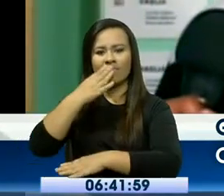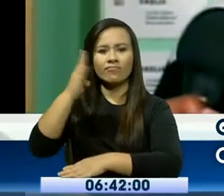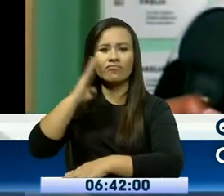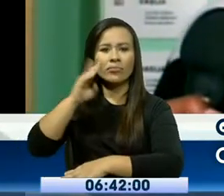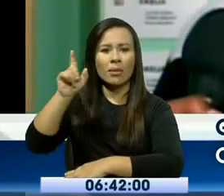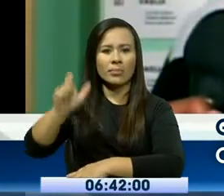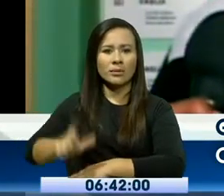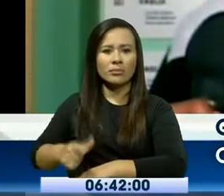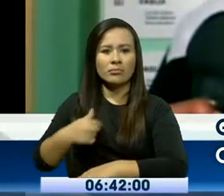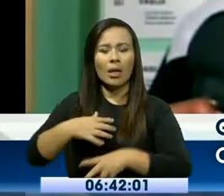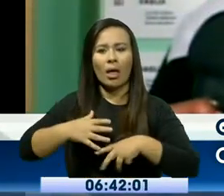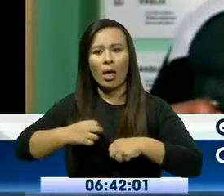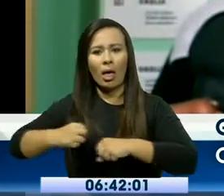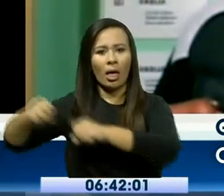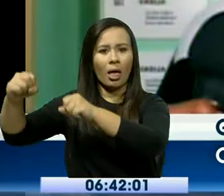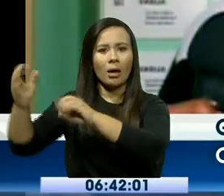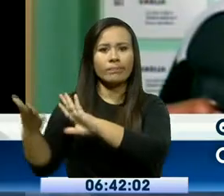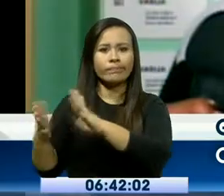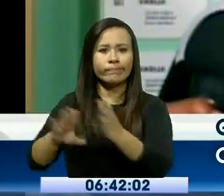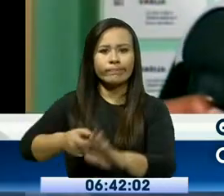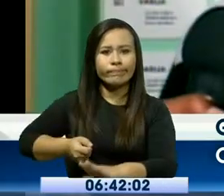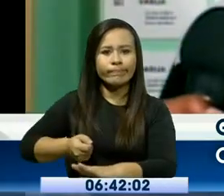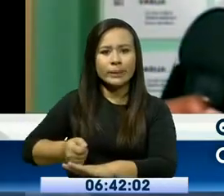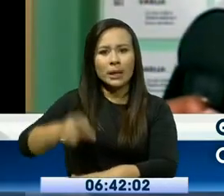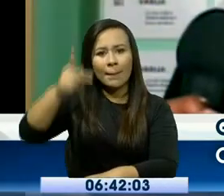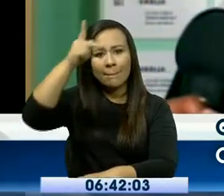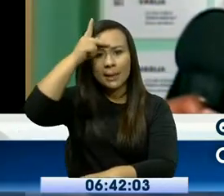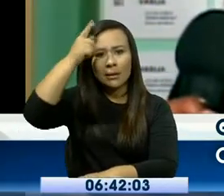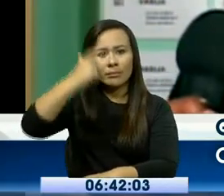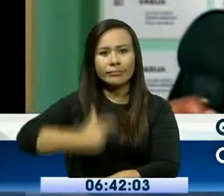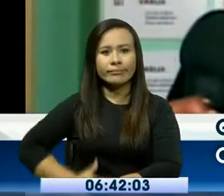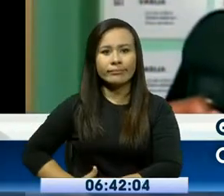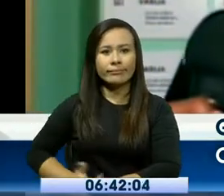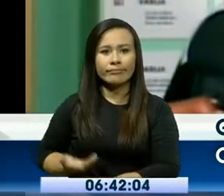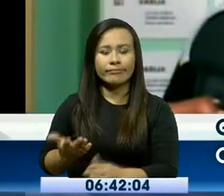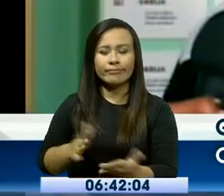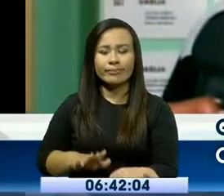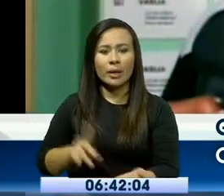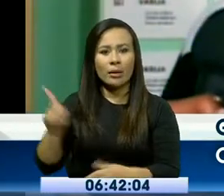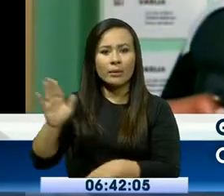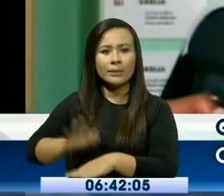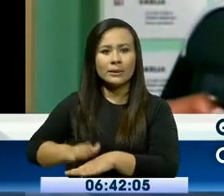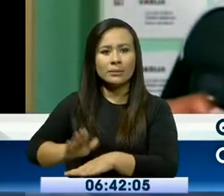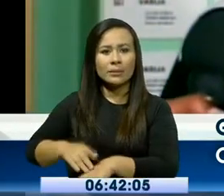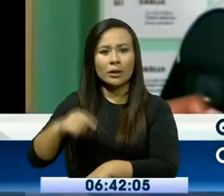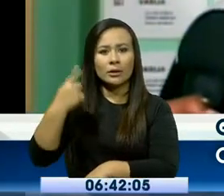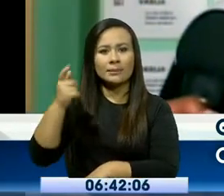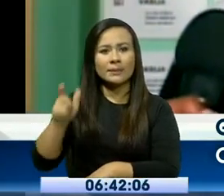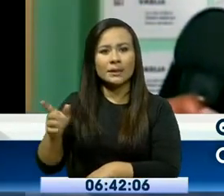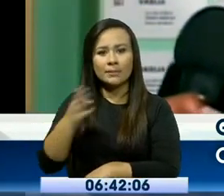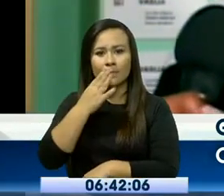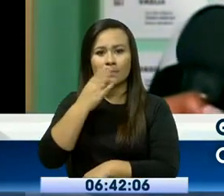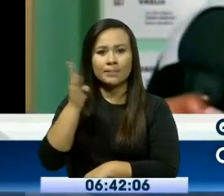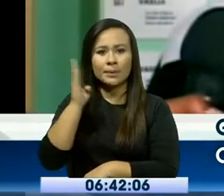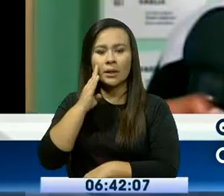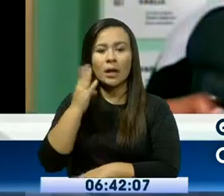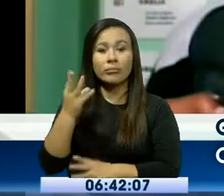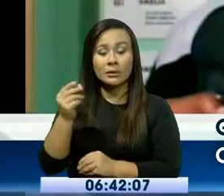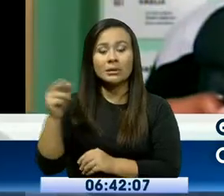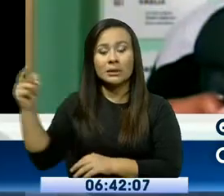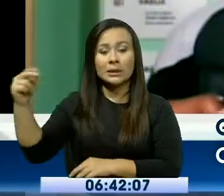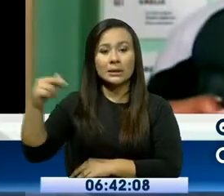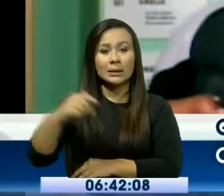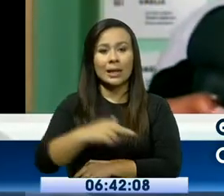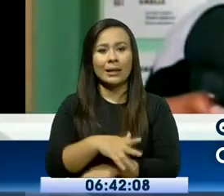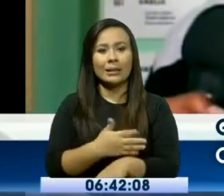y fue llevado al Cusco, donde fue asesinado, ¿sí? Entonces los incas pasaron también por aquí un